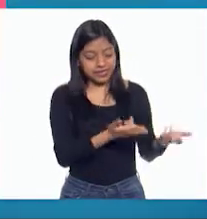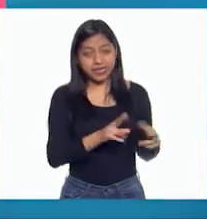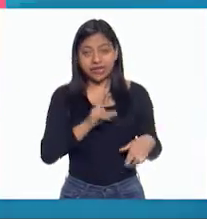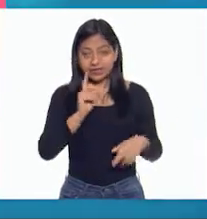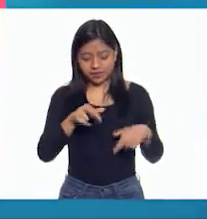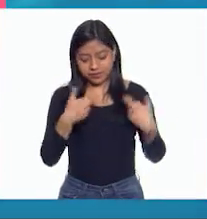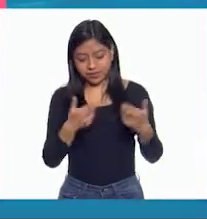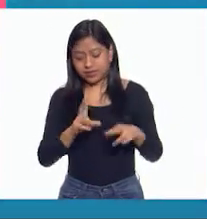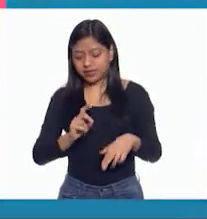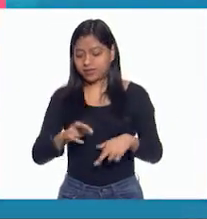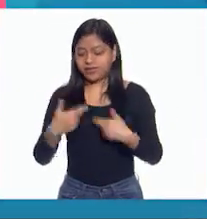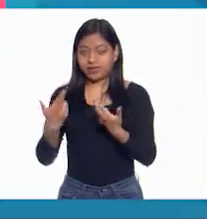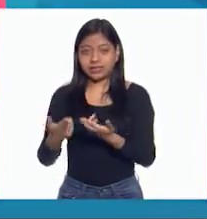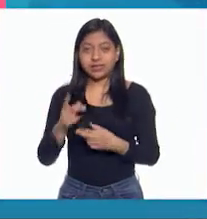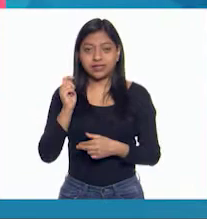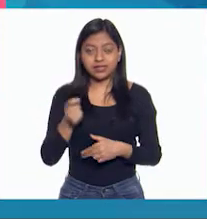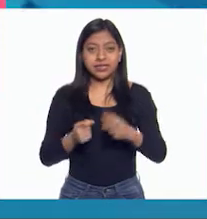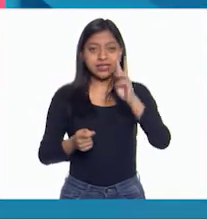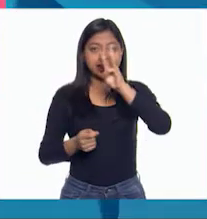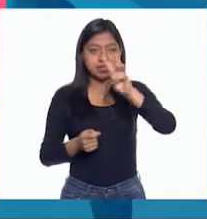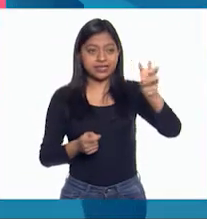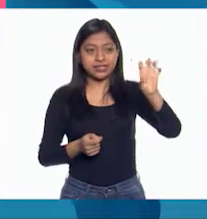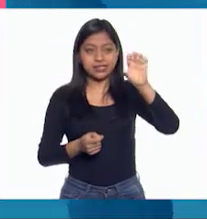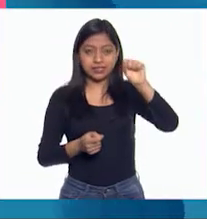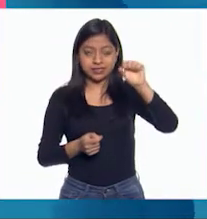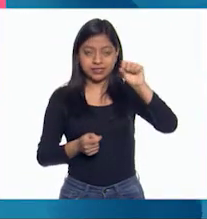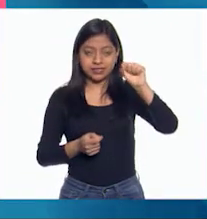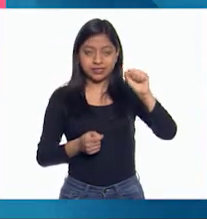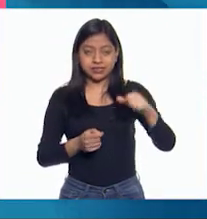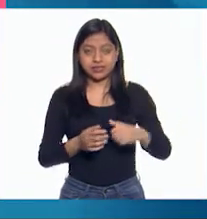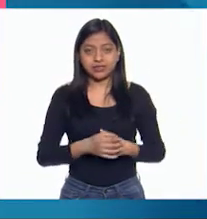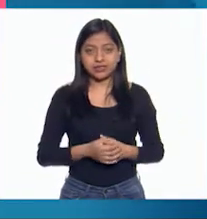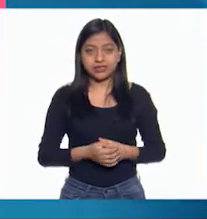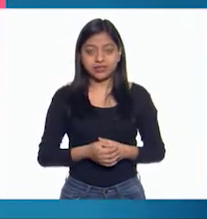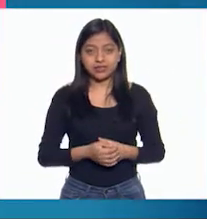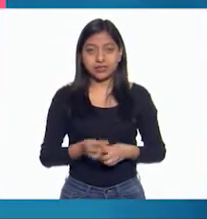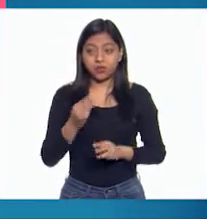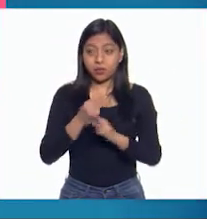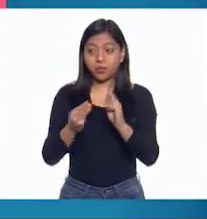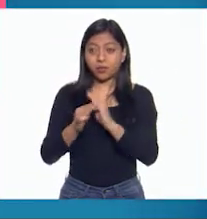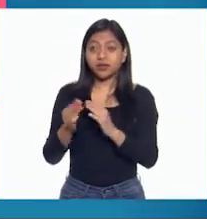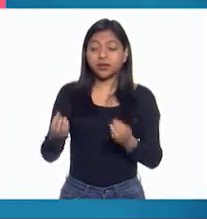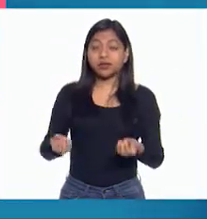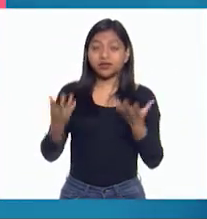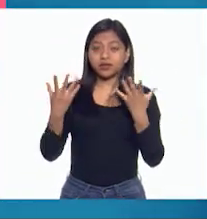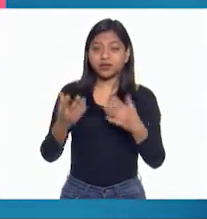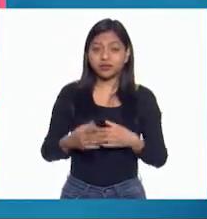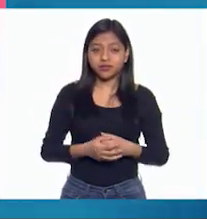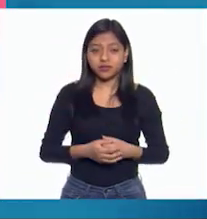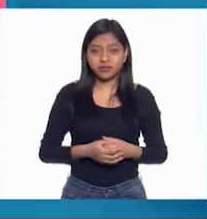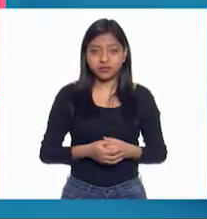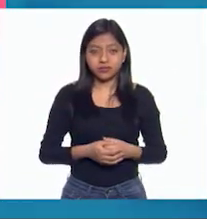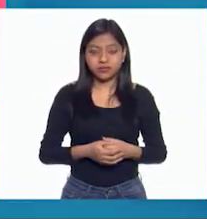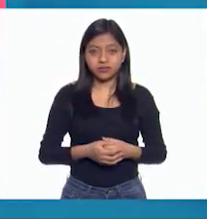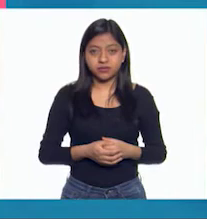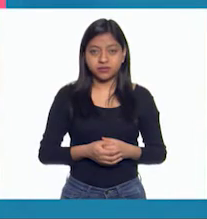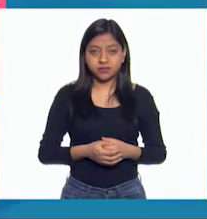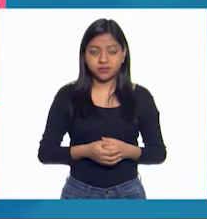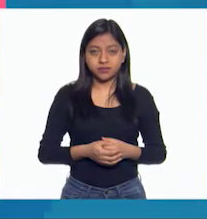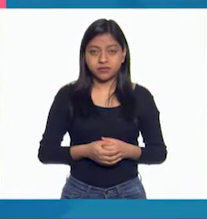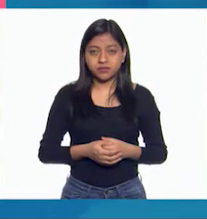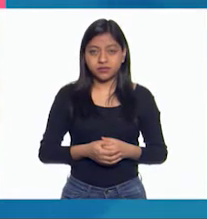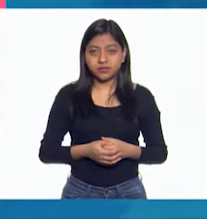necesitaríamos 360 recuerdos en total. ¿Y el material que tienes? ¿Para cuántos dijiste que